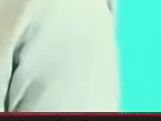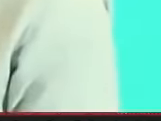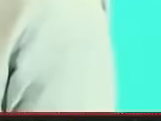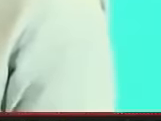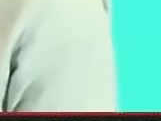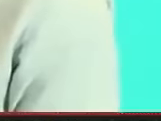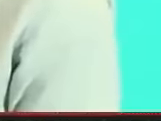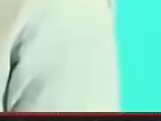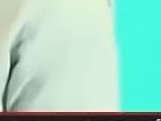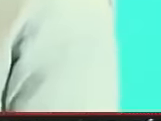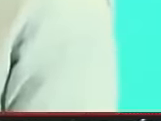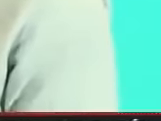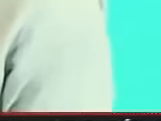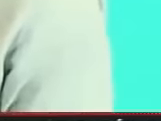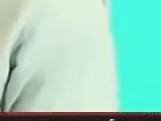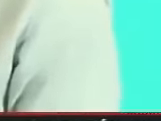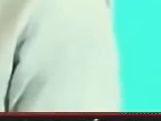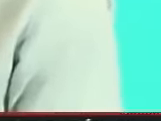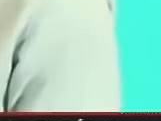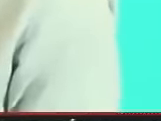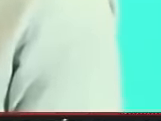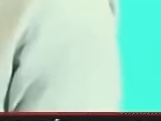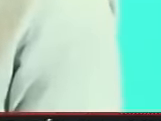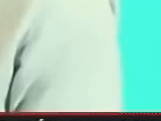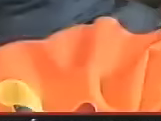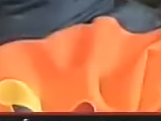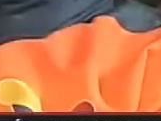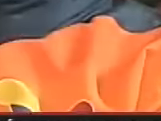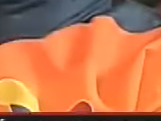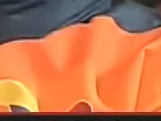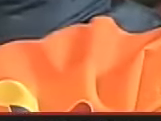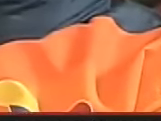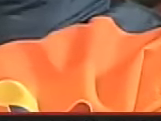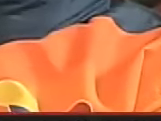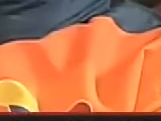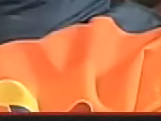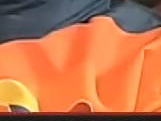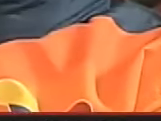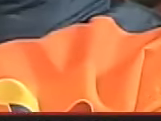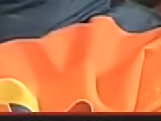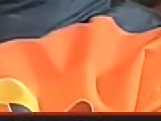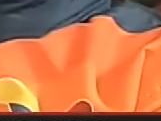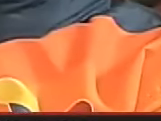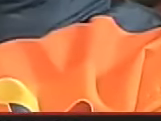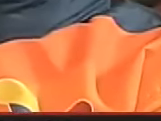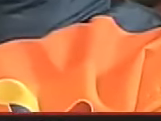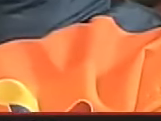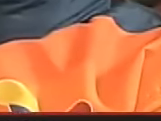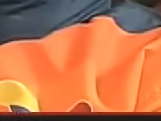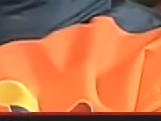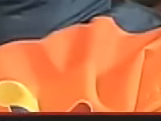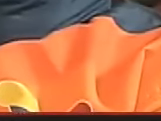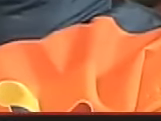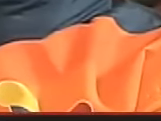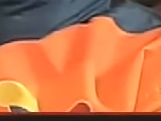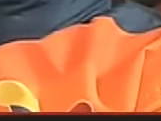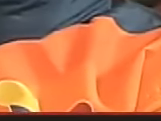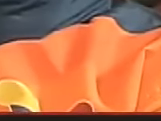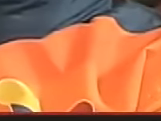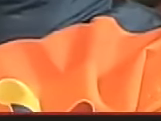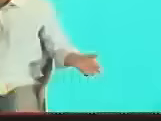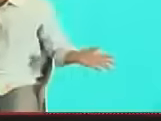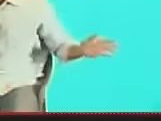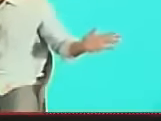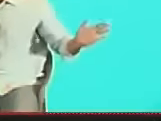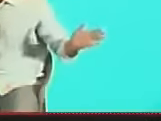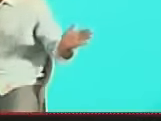feliz por lo que fue la campaña por lo que fue la votación Yo ayer fui a votar temprano a mi pueblo rí chico cuando